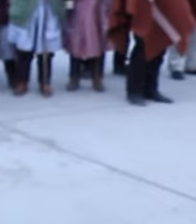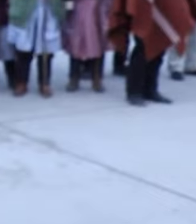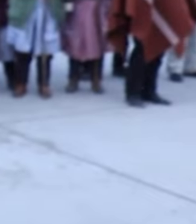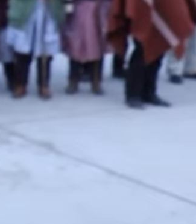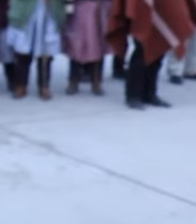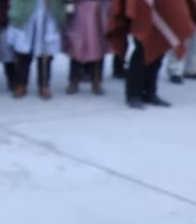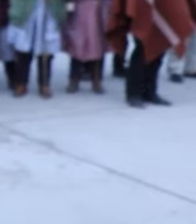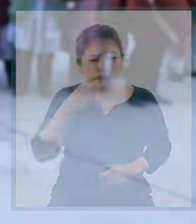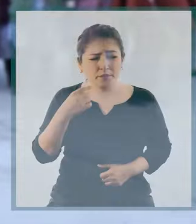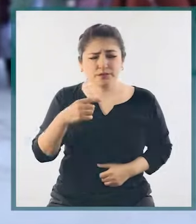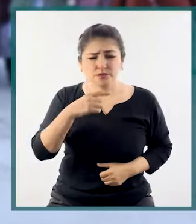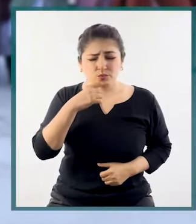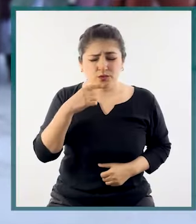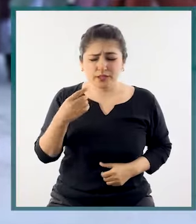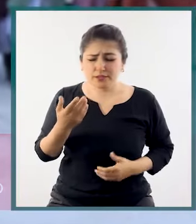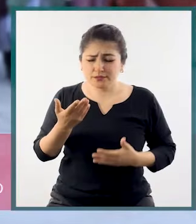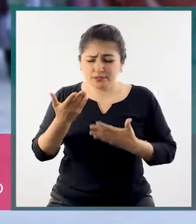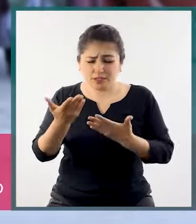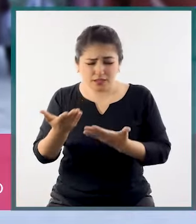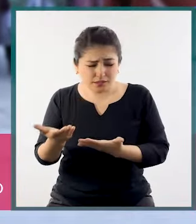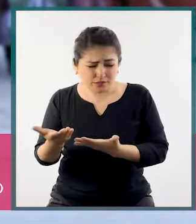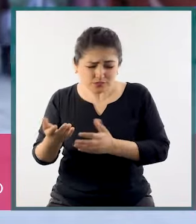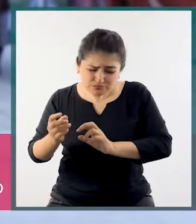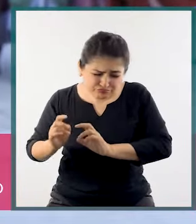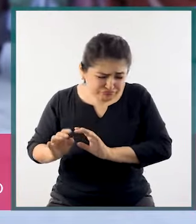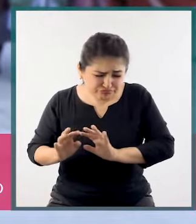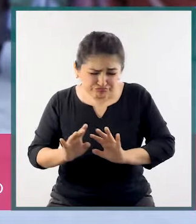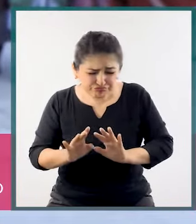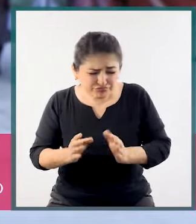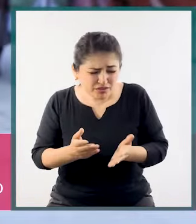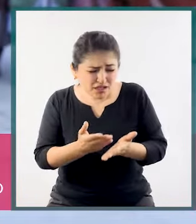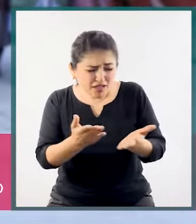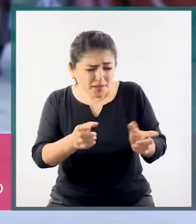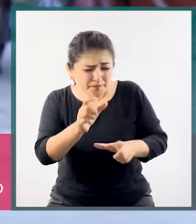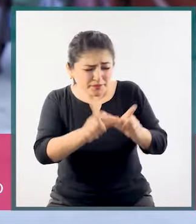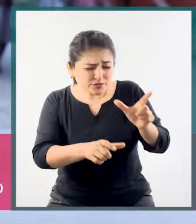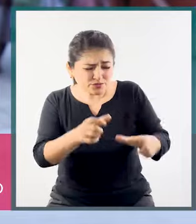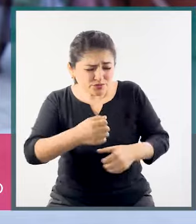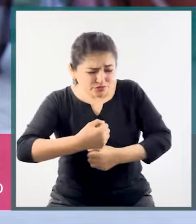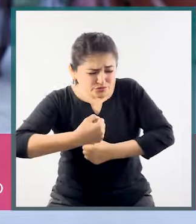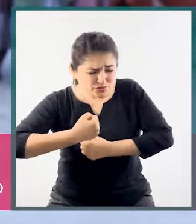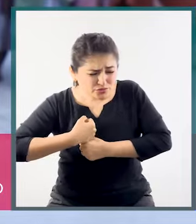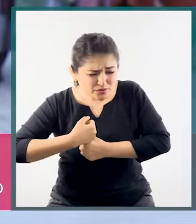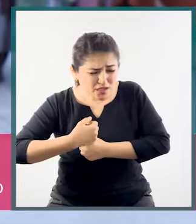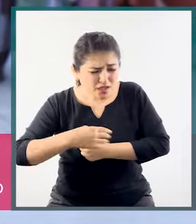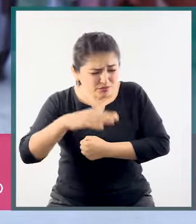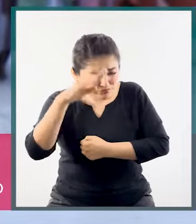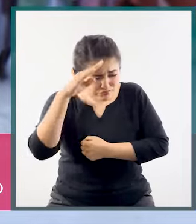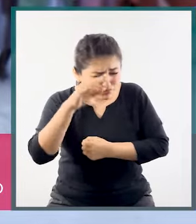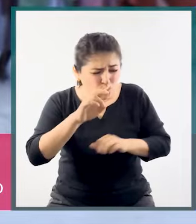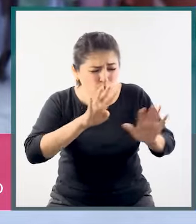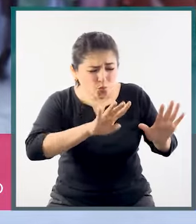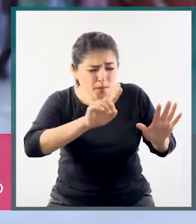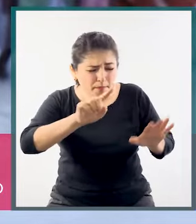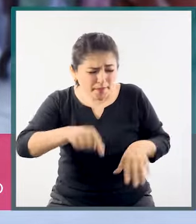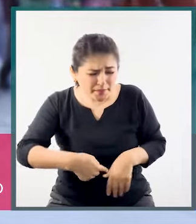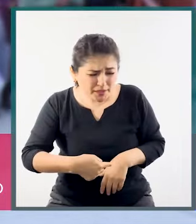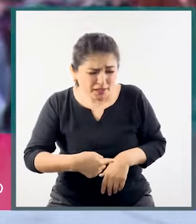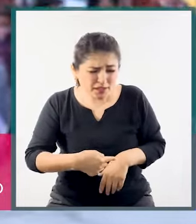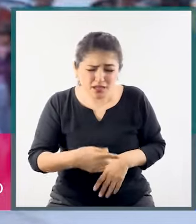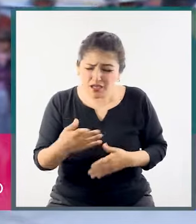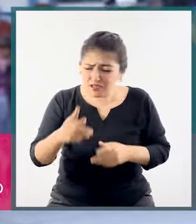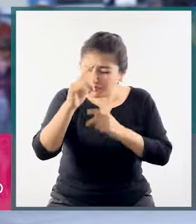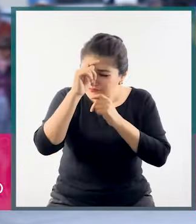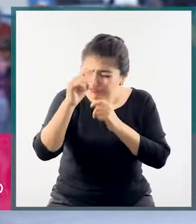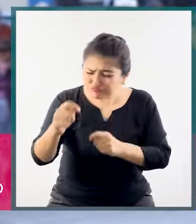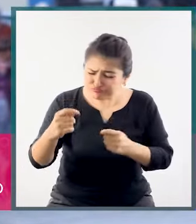Honor y gloria a aquellos hombres y mujeres que han atendido a más de 9.000 soldados. Honor y gloria a aquellos